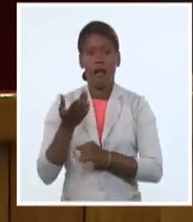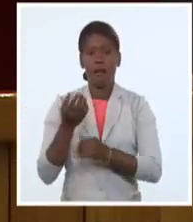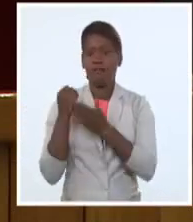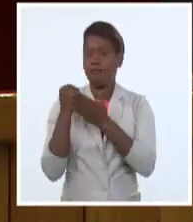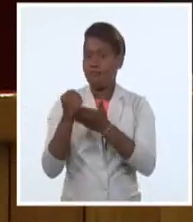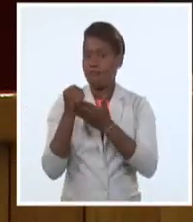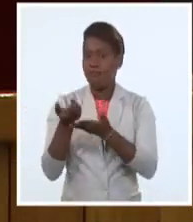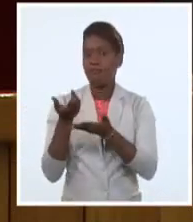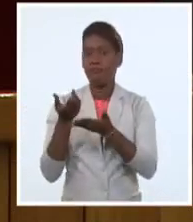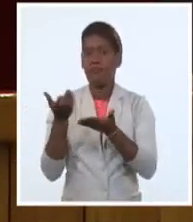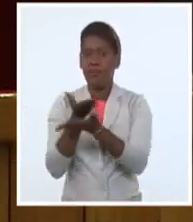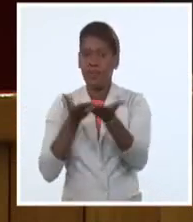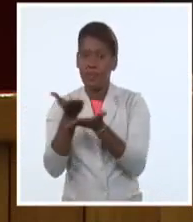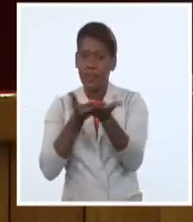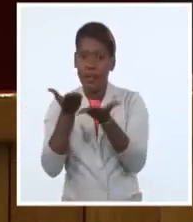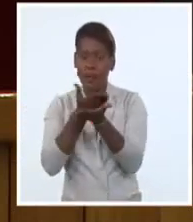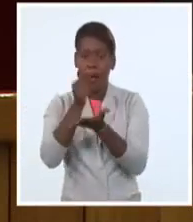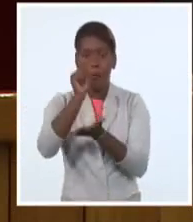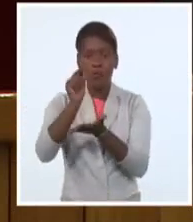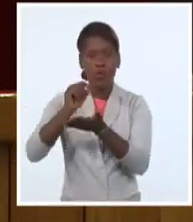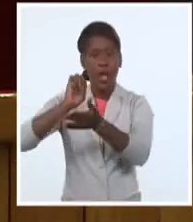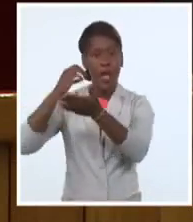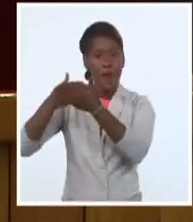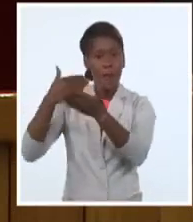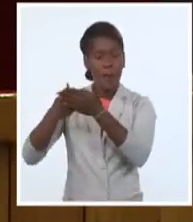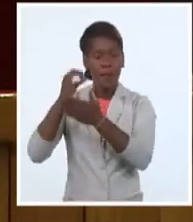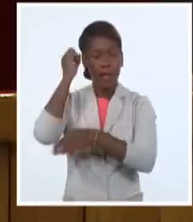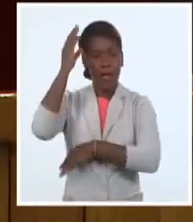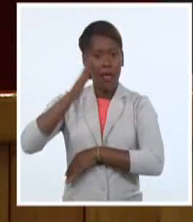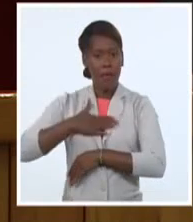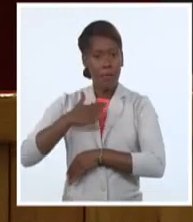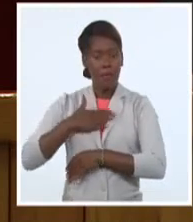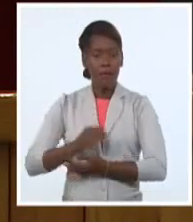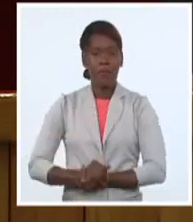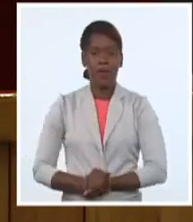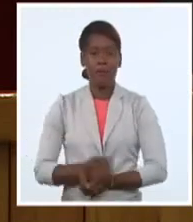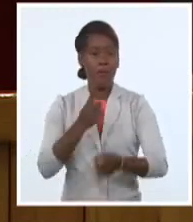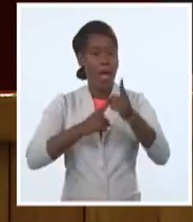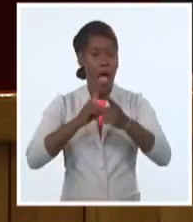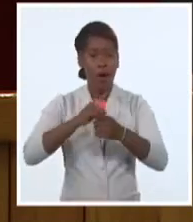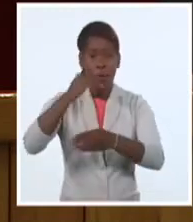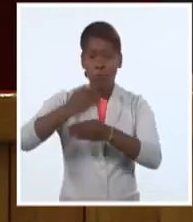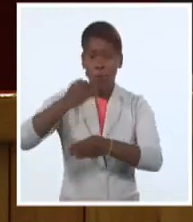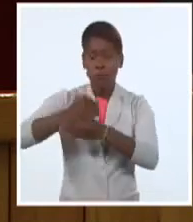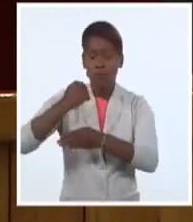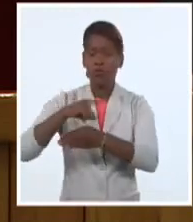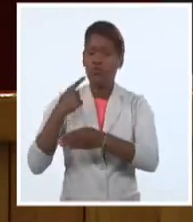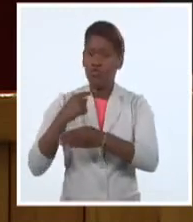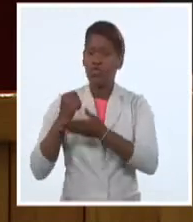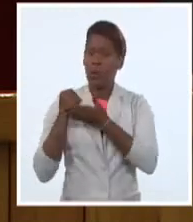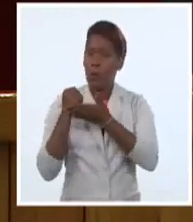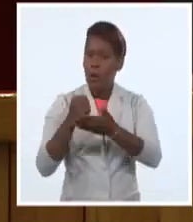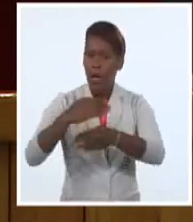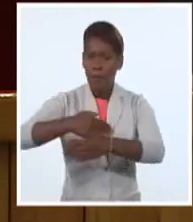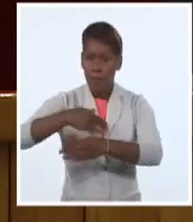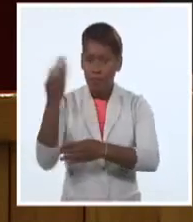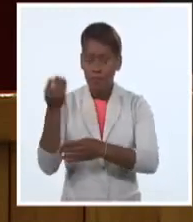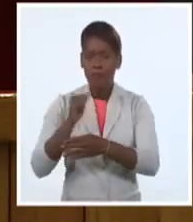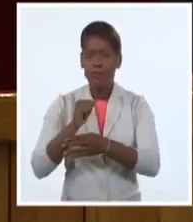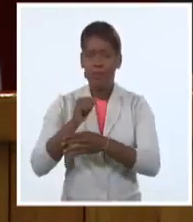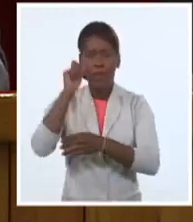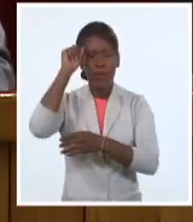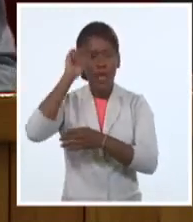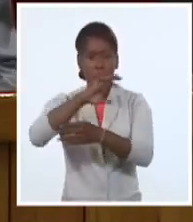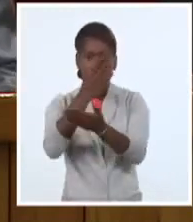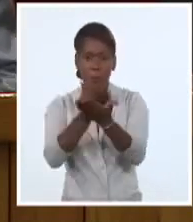a través de las llamadas MIPYMES, destrabar procesos y encadenar producciones, forman parte de un conjunto de acciones que